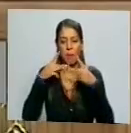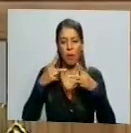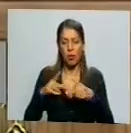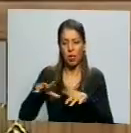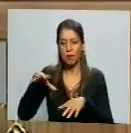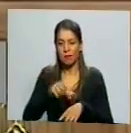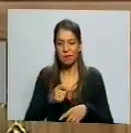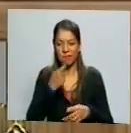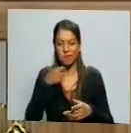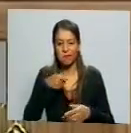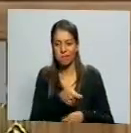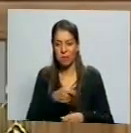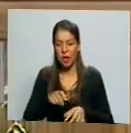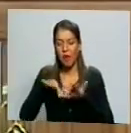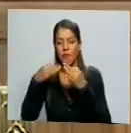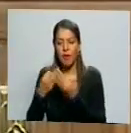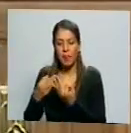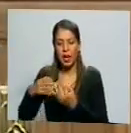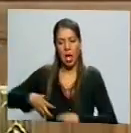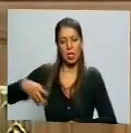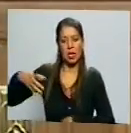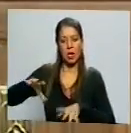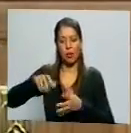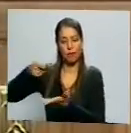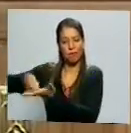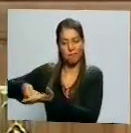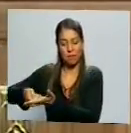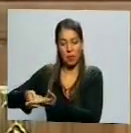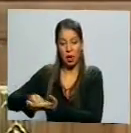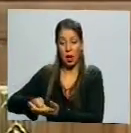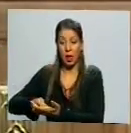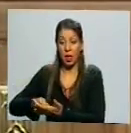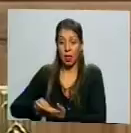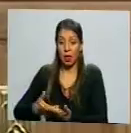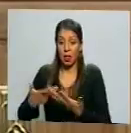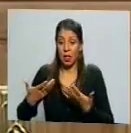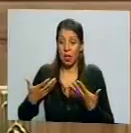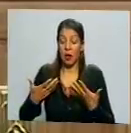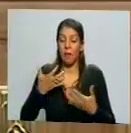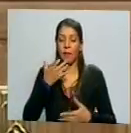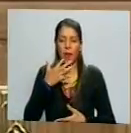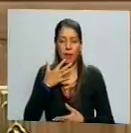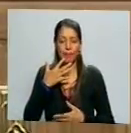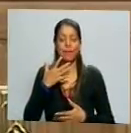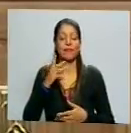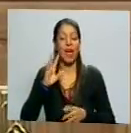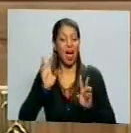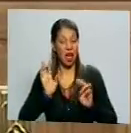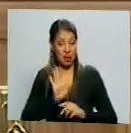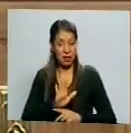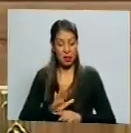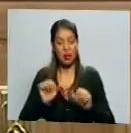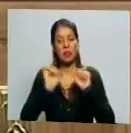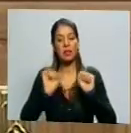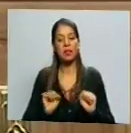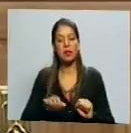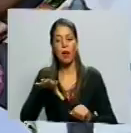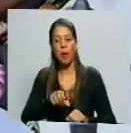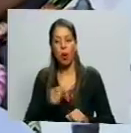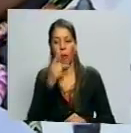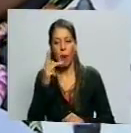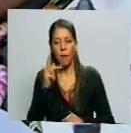procuran la destrucción de nuestro país. No nos extrañe que buena parte del sistema de compras